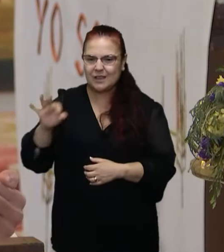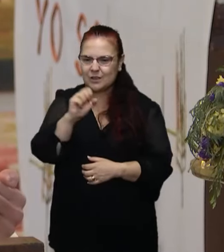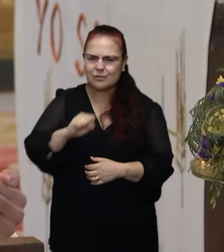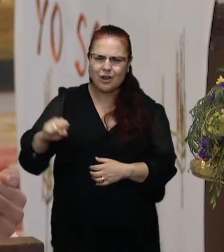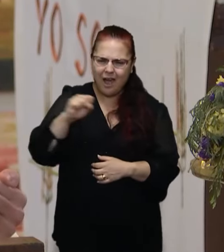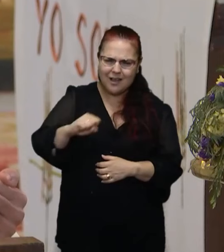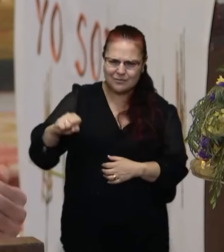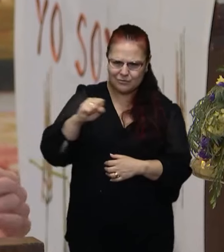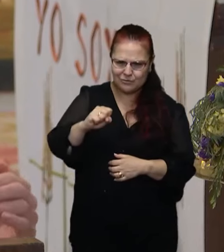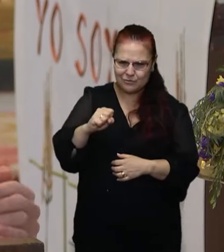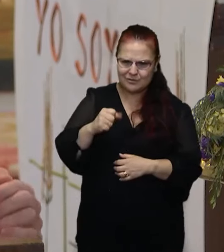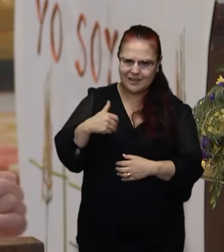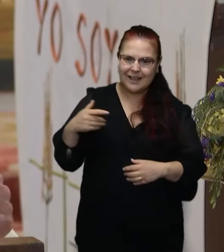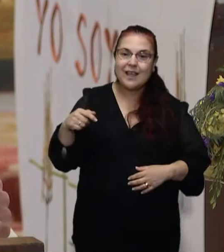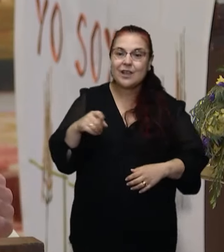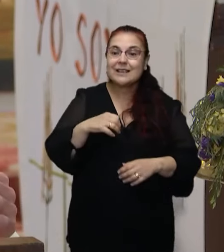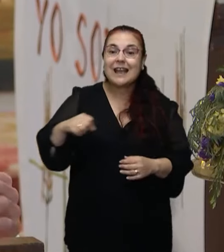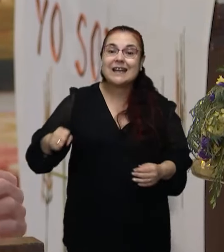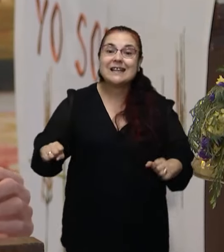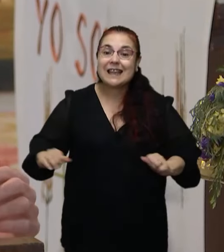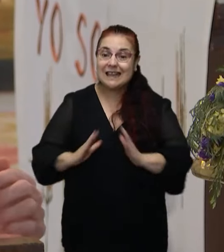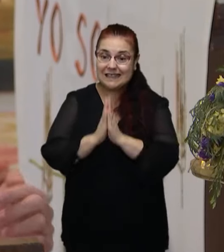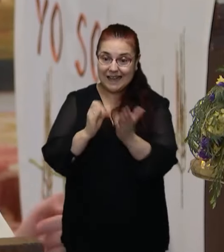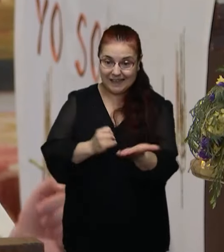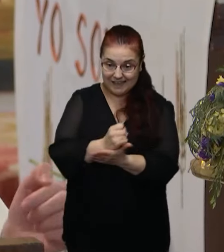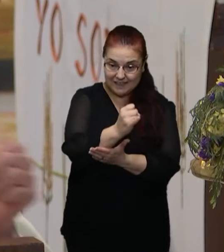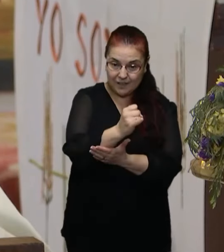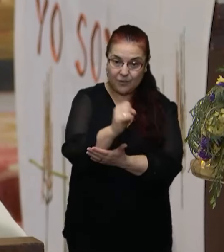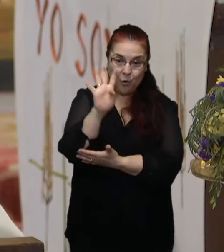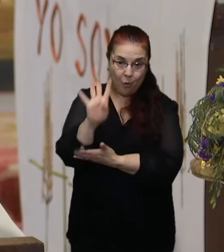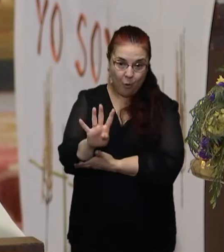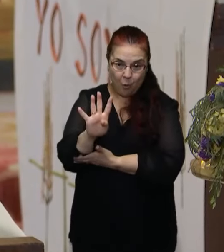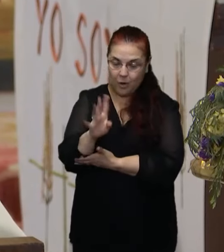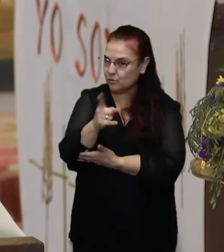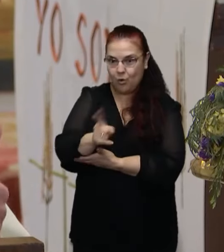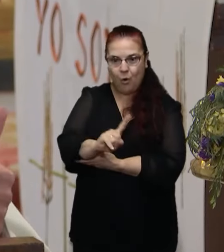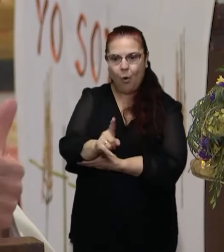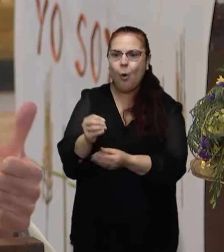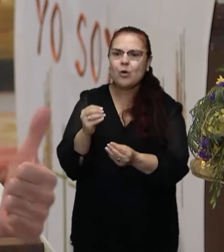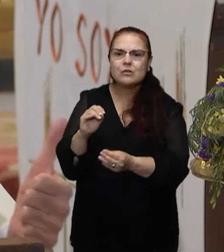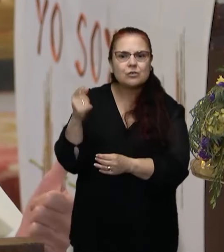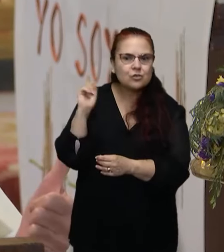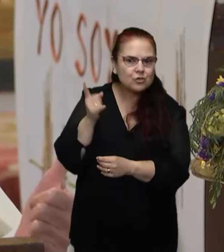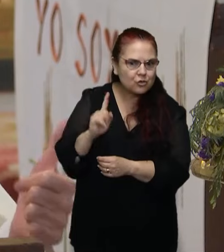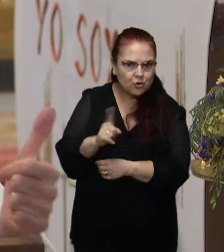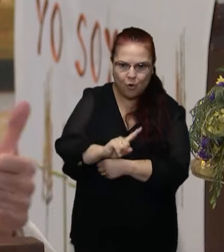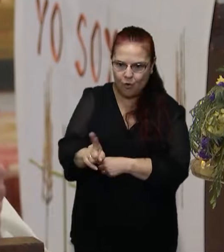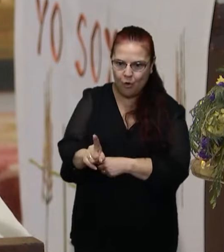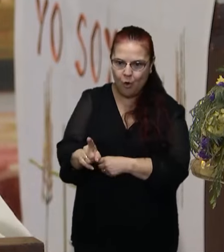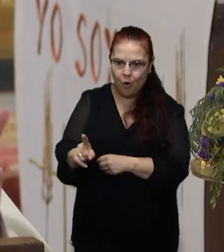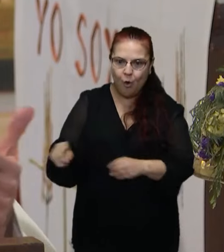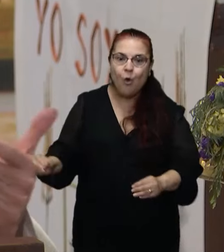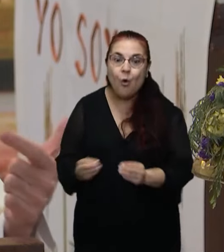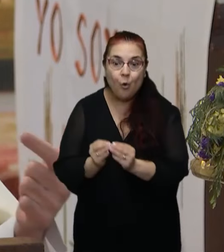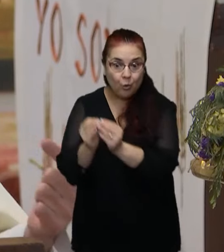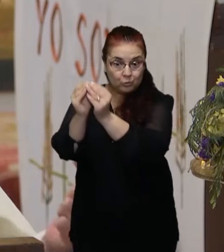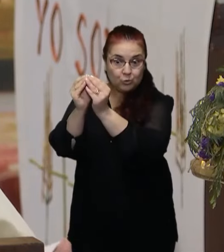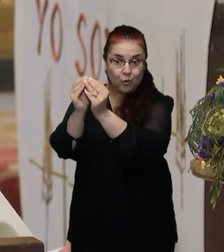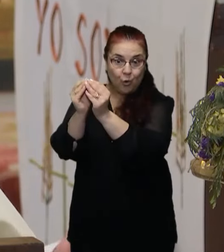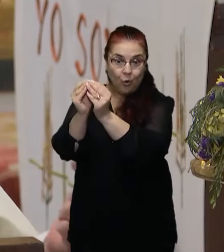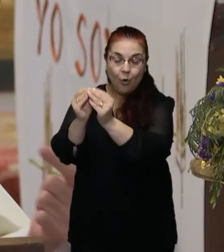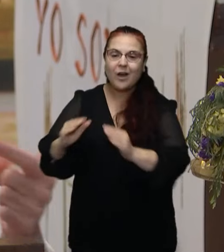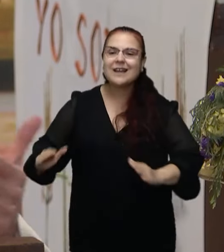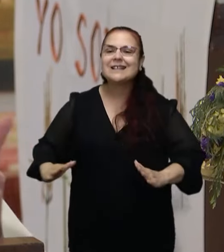Isidro. Él solo, no, sino junto con San Ignacio de Loyola,